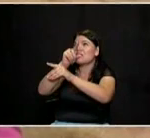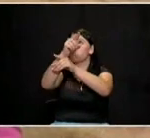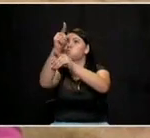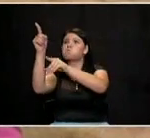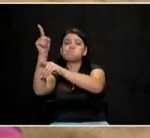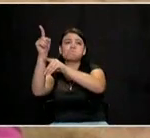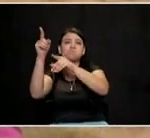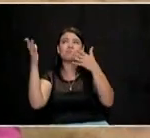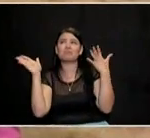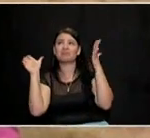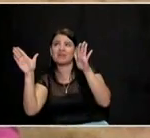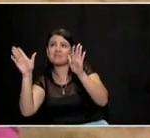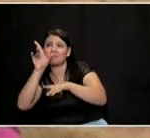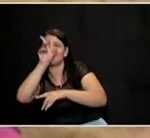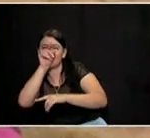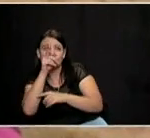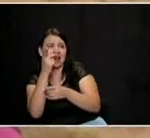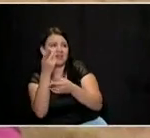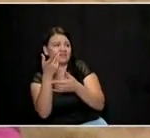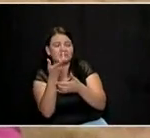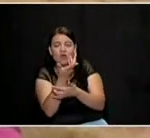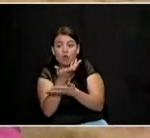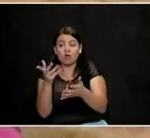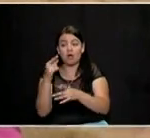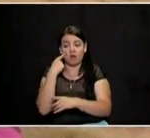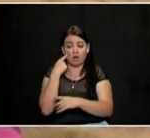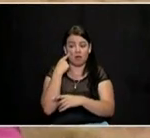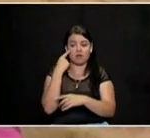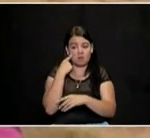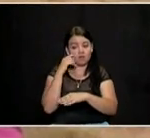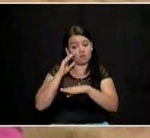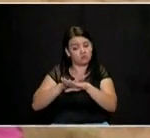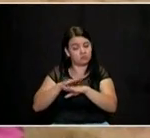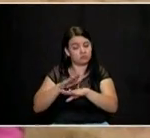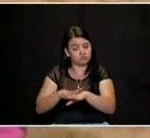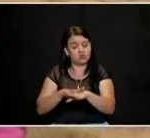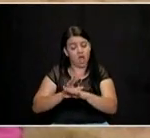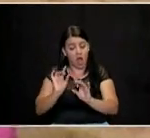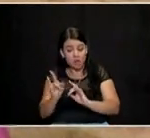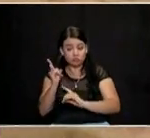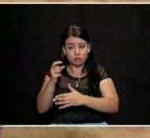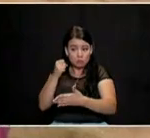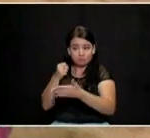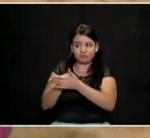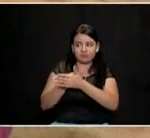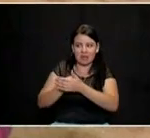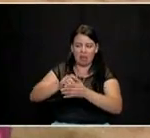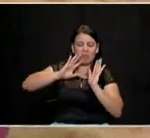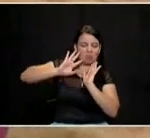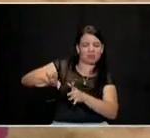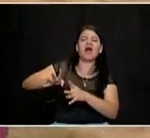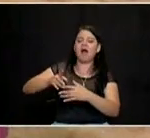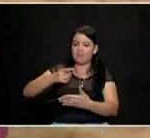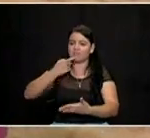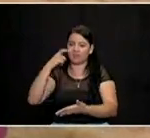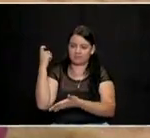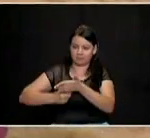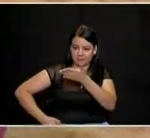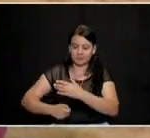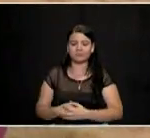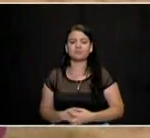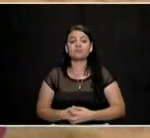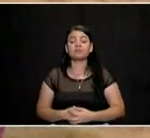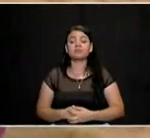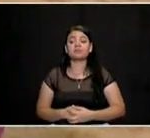a ocasionar estos accidentes de tal manera que vamos a buscar también a través de la